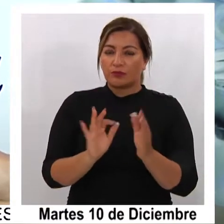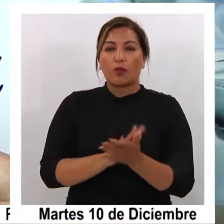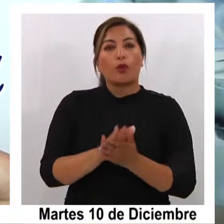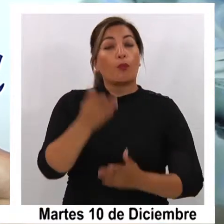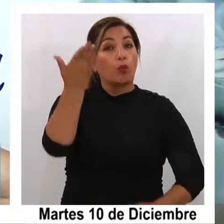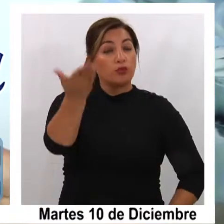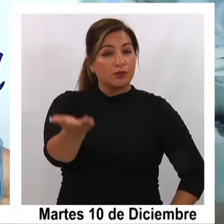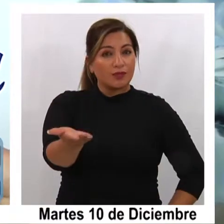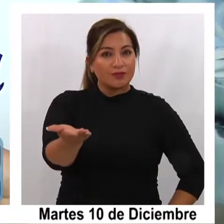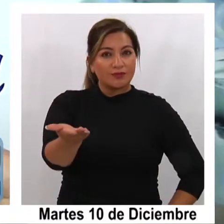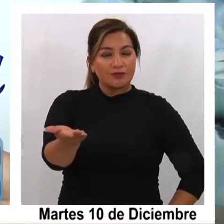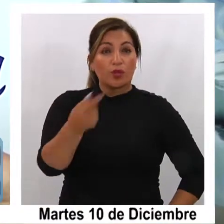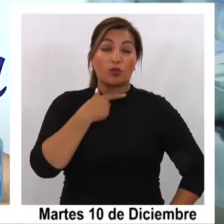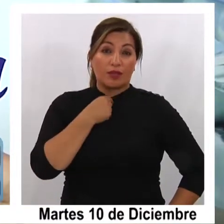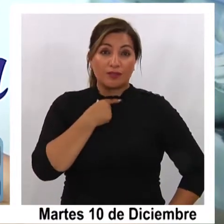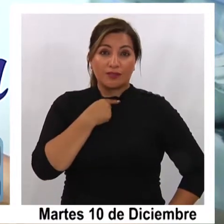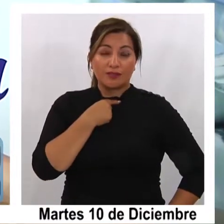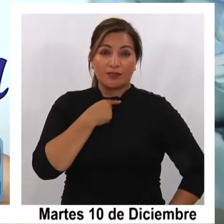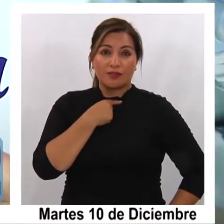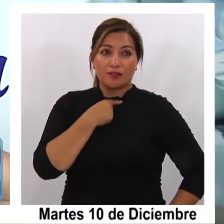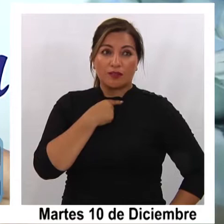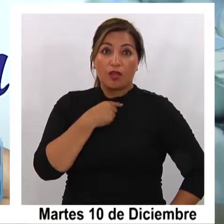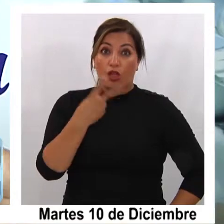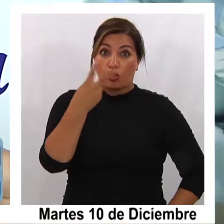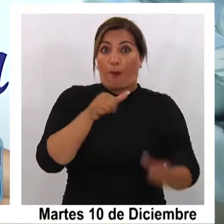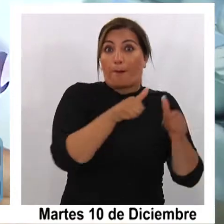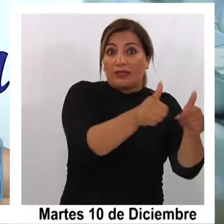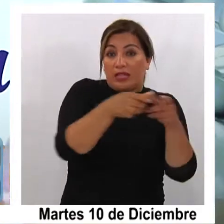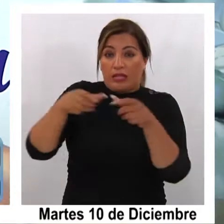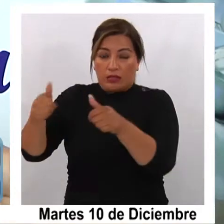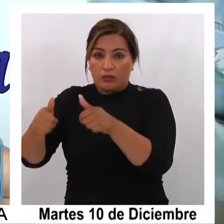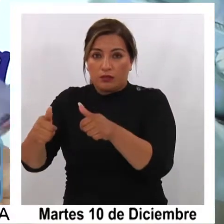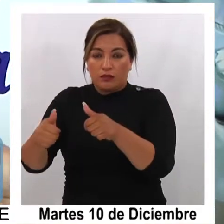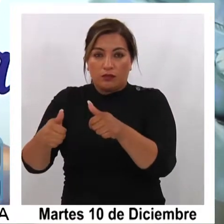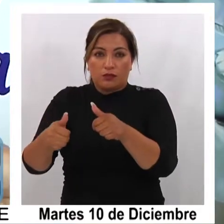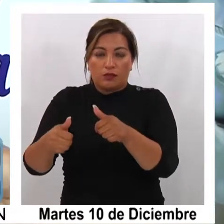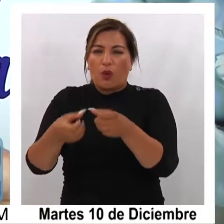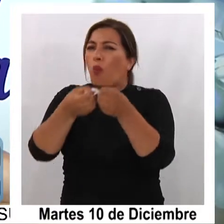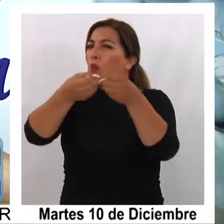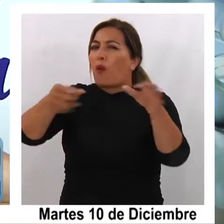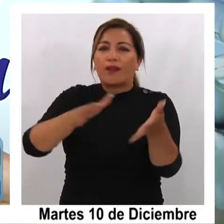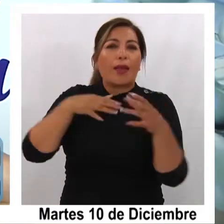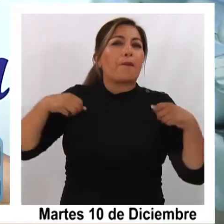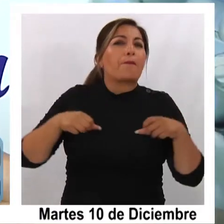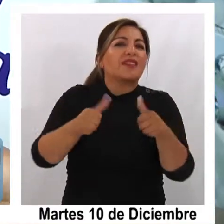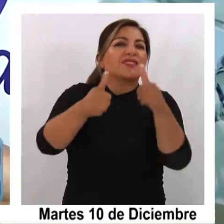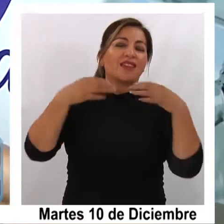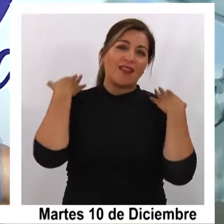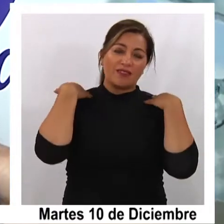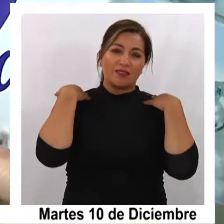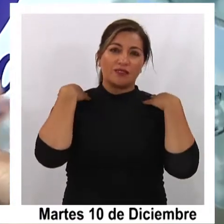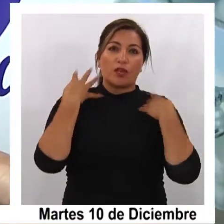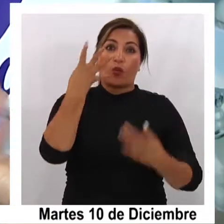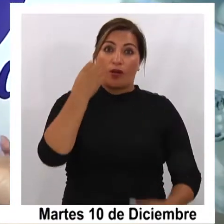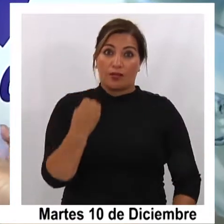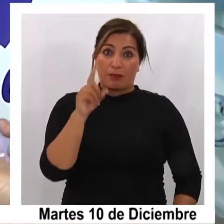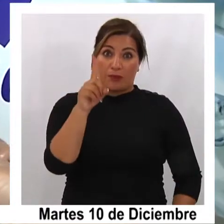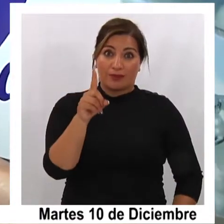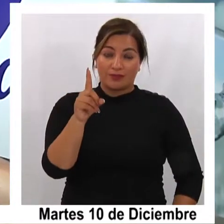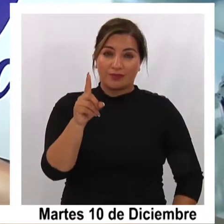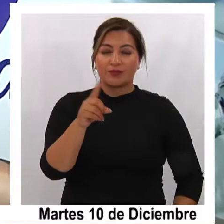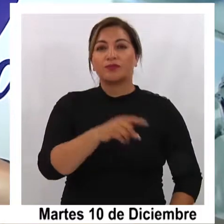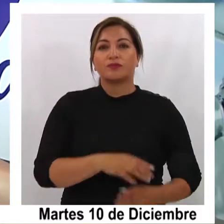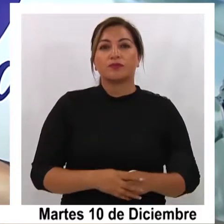masajes que es el paquete especial, ¿no? Digamos que usted quiere el paquete de dos masajes y los dos masajes, cualquier